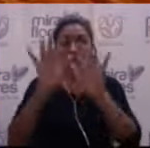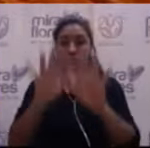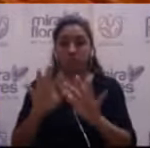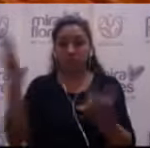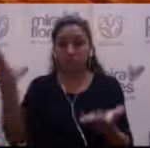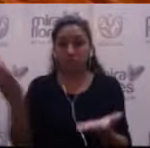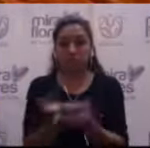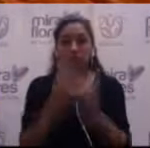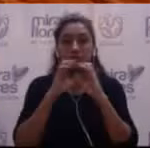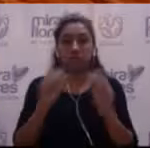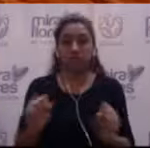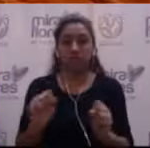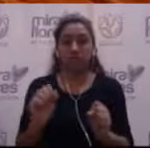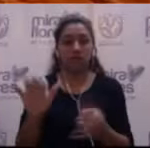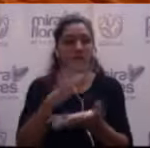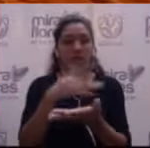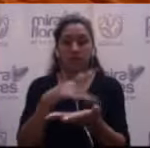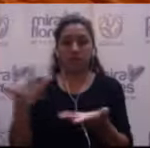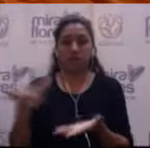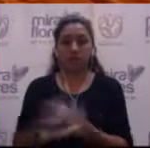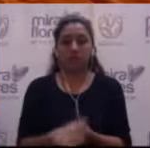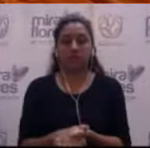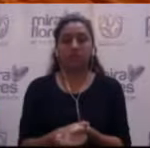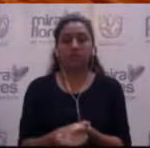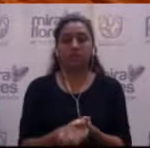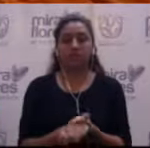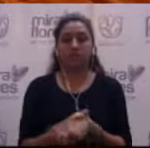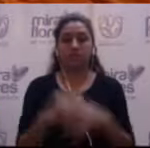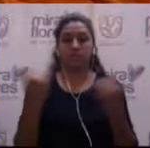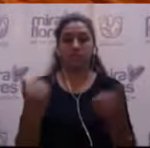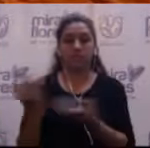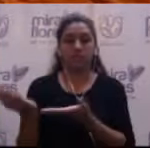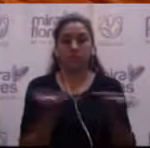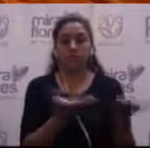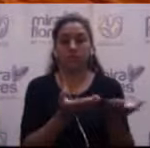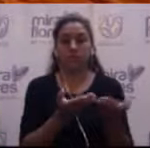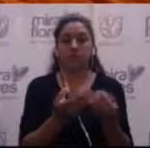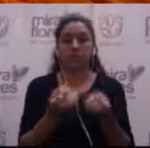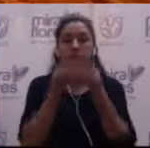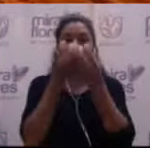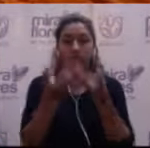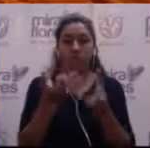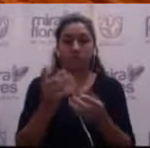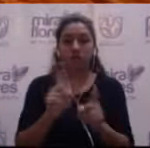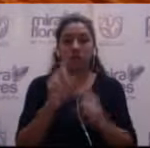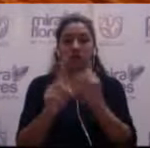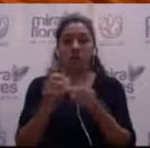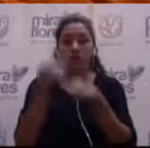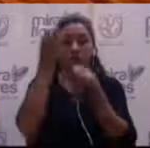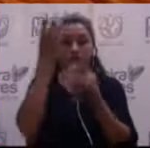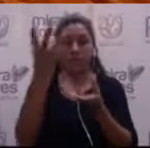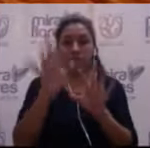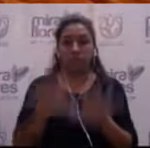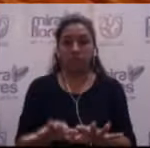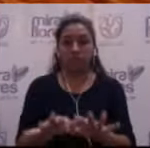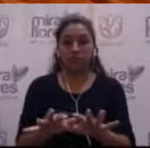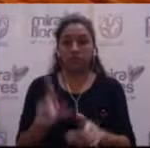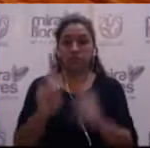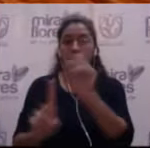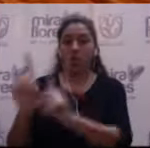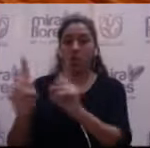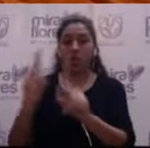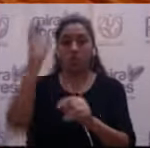Secretaría General? Ningún pedido, señor alcalde. Entonces pasamos a lo que son informes. ¿Algún informe en mesa? Si algún miembro del